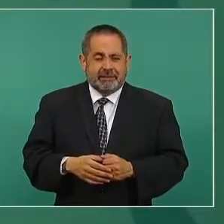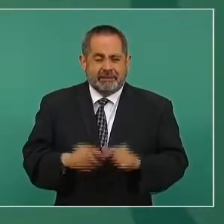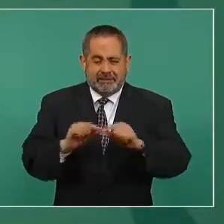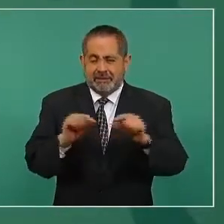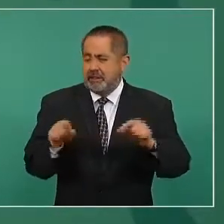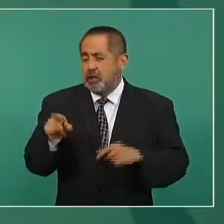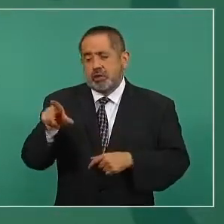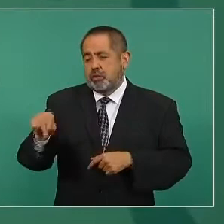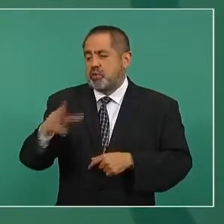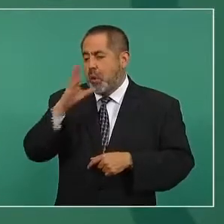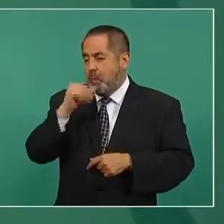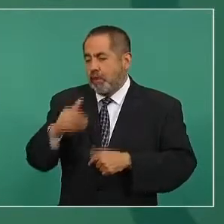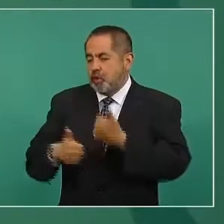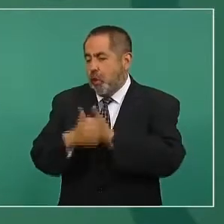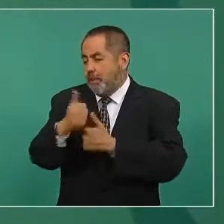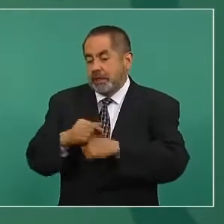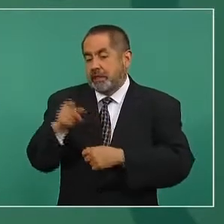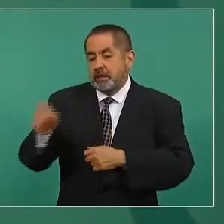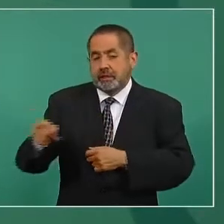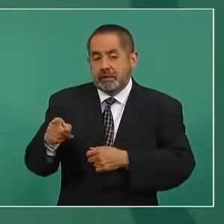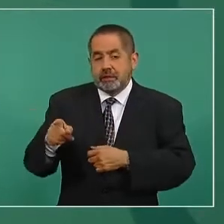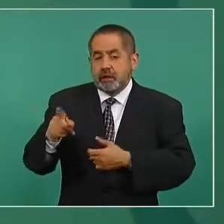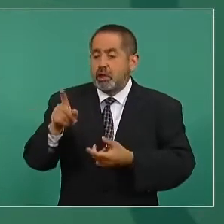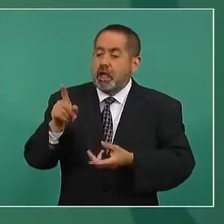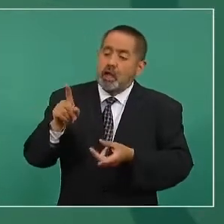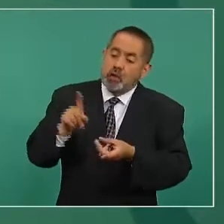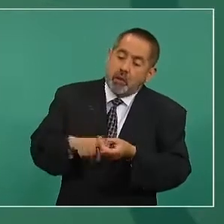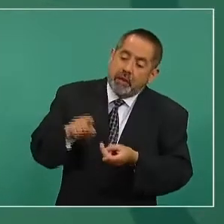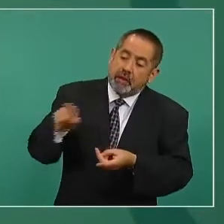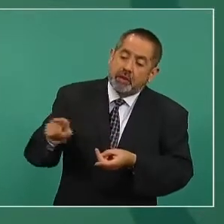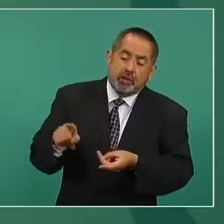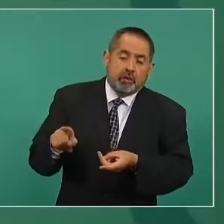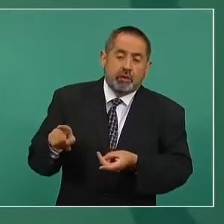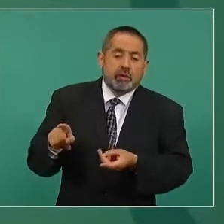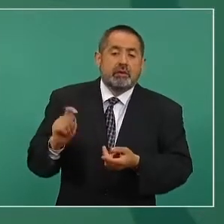La descalificaron la empresa Slim por falta de